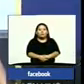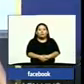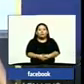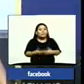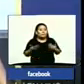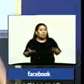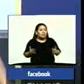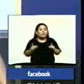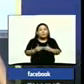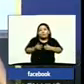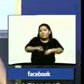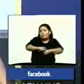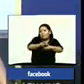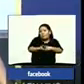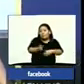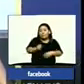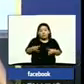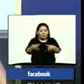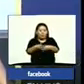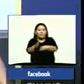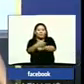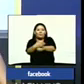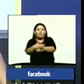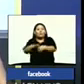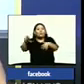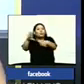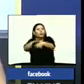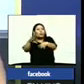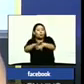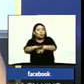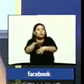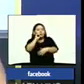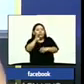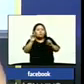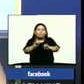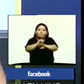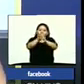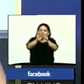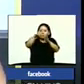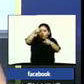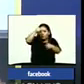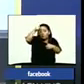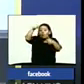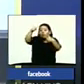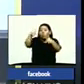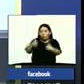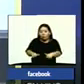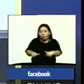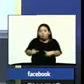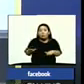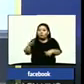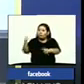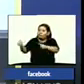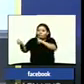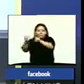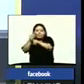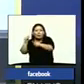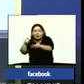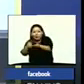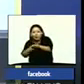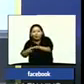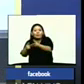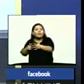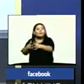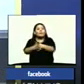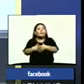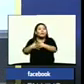También les comentamos que el FMLN espera transparencia en los acuerdos que El Salvador alcanzó con Estados Unidos respecto